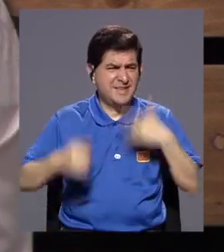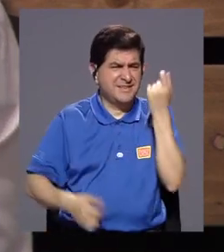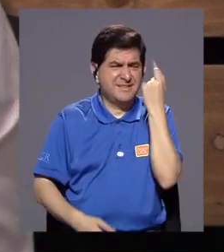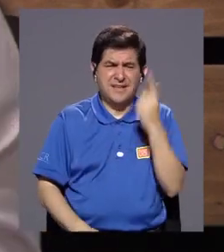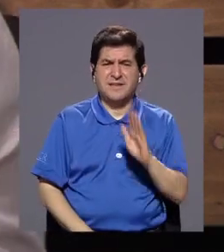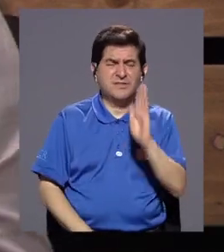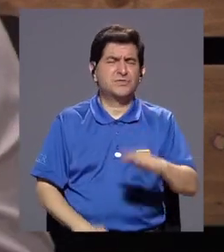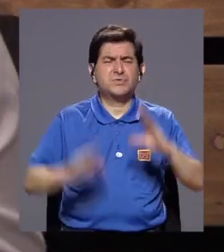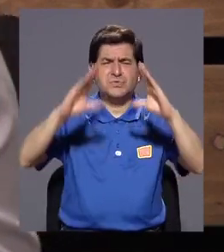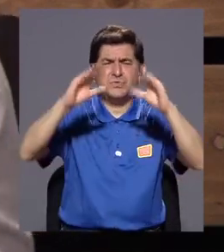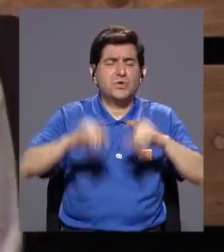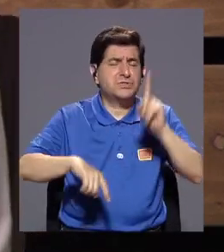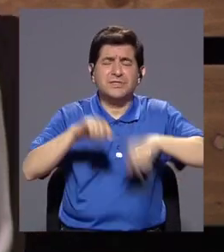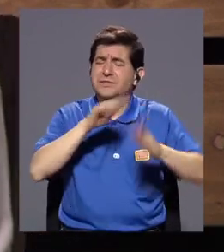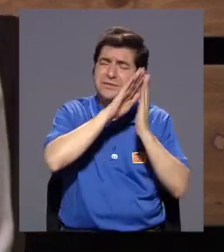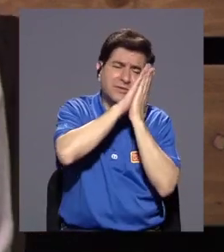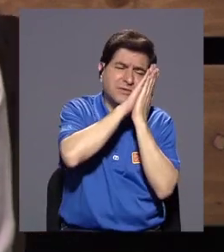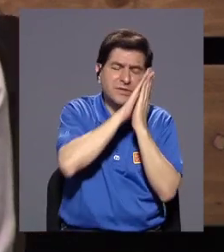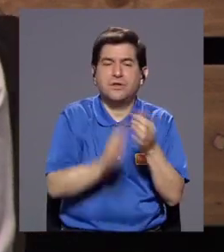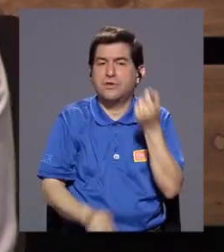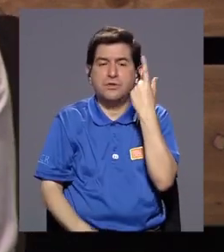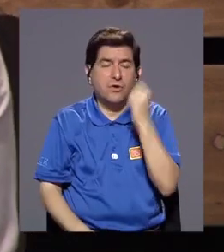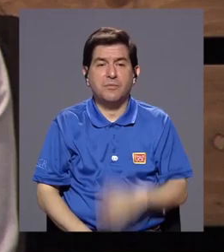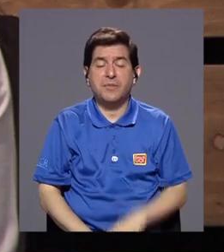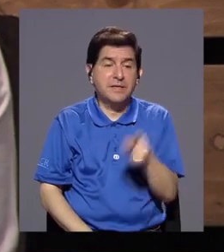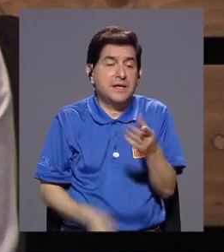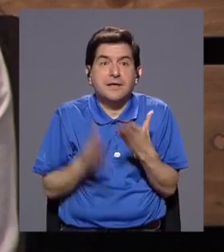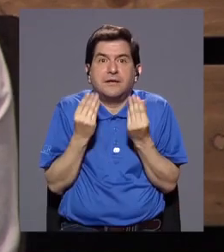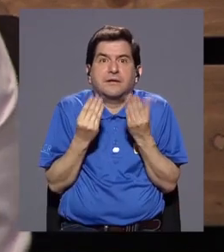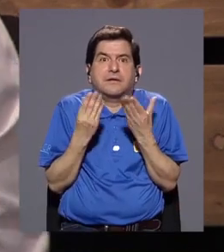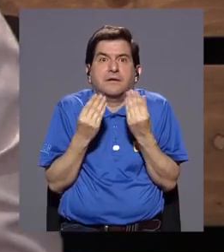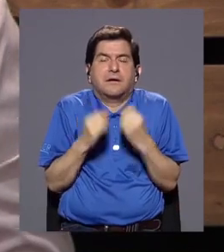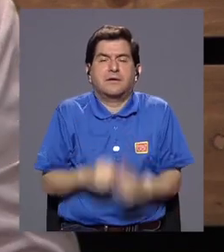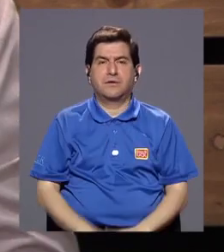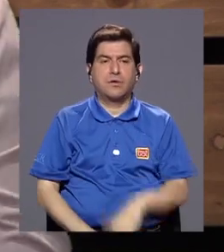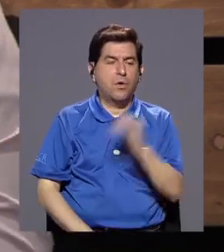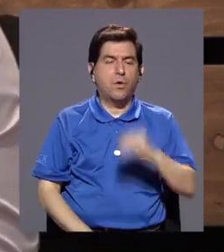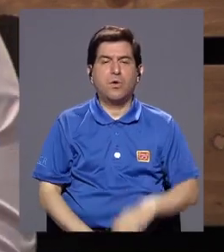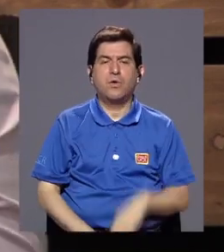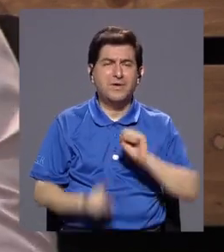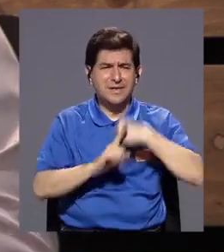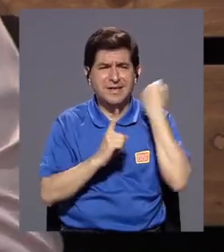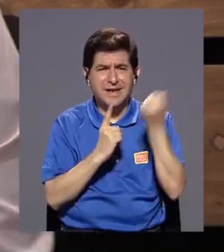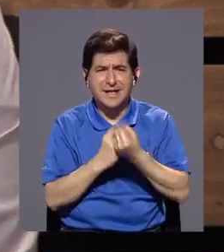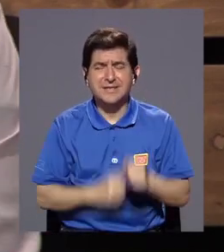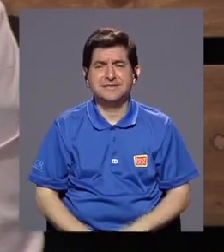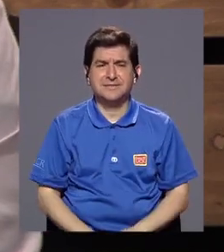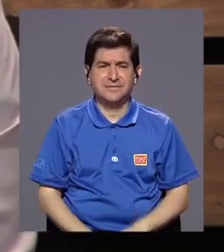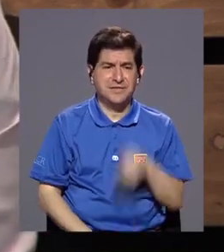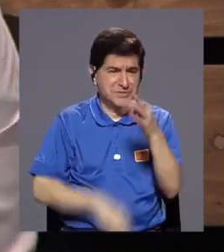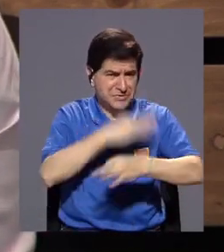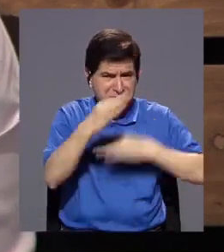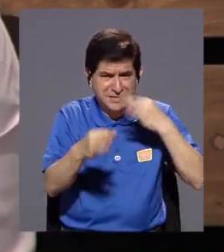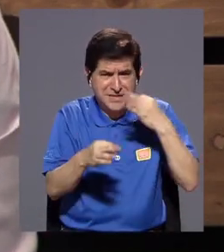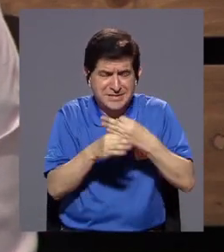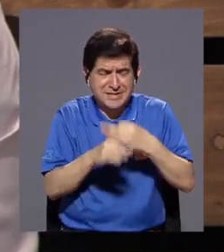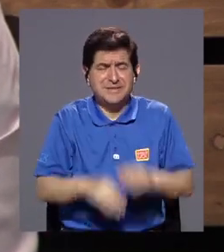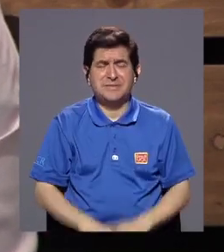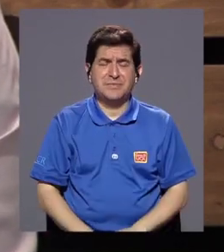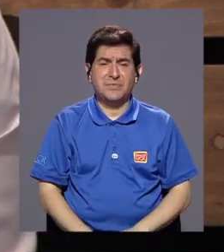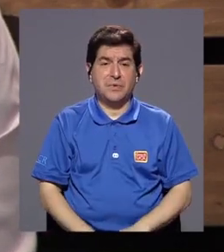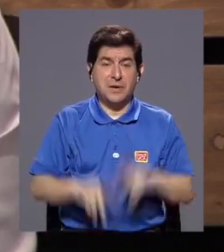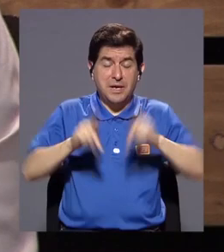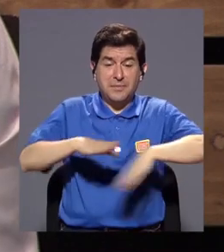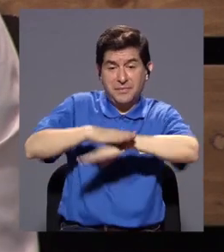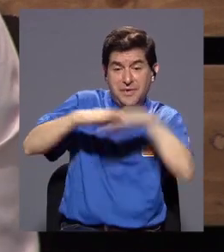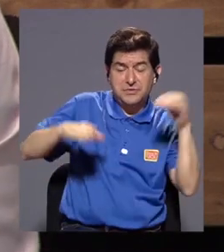insomnio, que no comprenden los ataques de pánico, los nervios. Y esas personas que están por fuera, las que nunca han tenido que